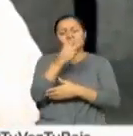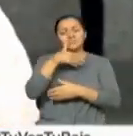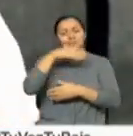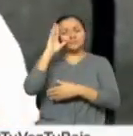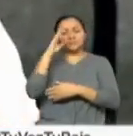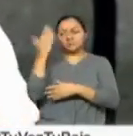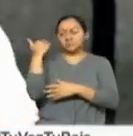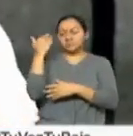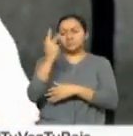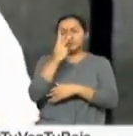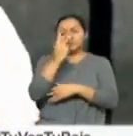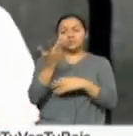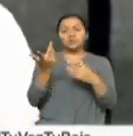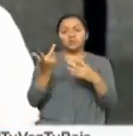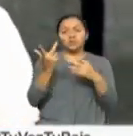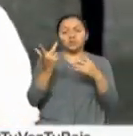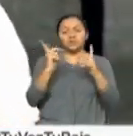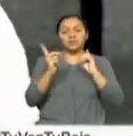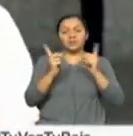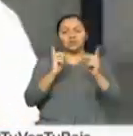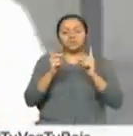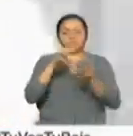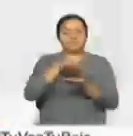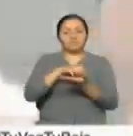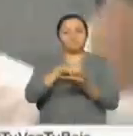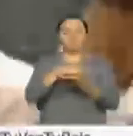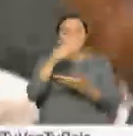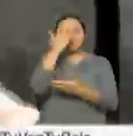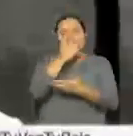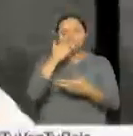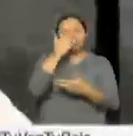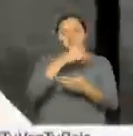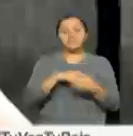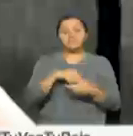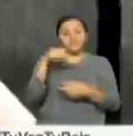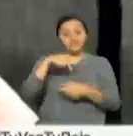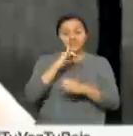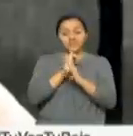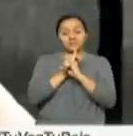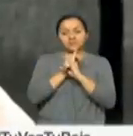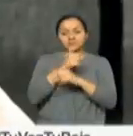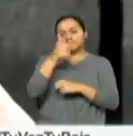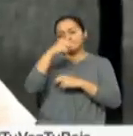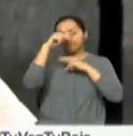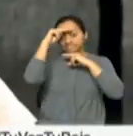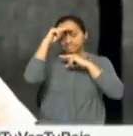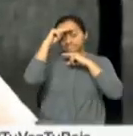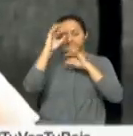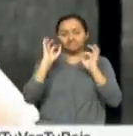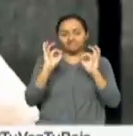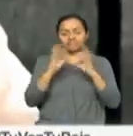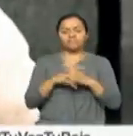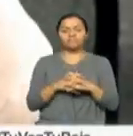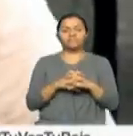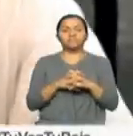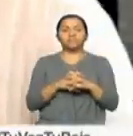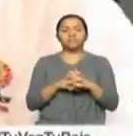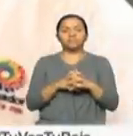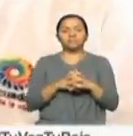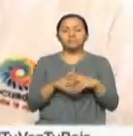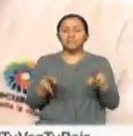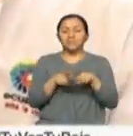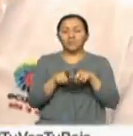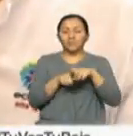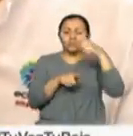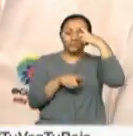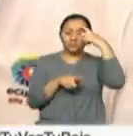diciembre en Atacames, provincia de Esmeraldas. Este instituto es una buena noticia. Me parece un sueño